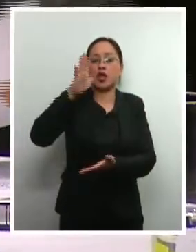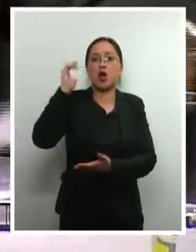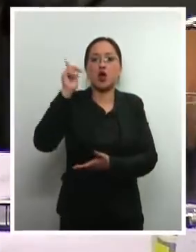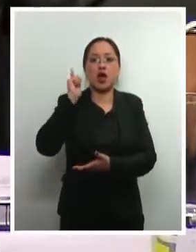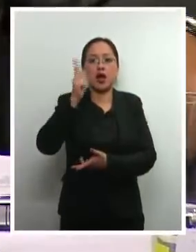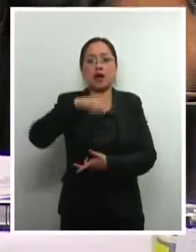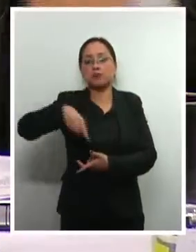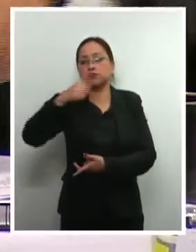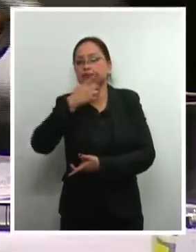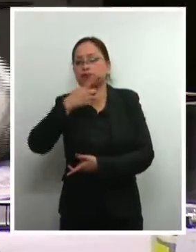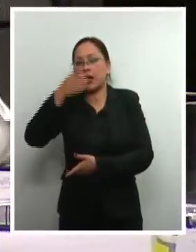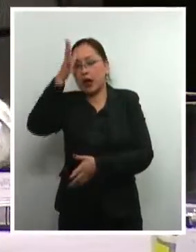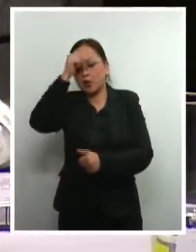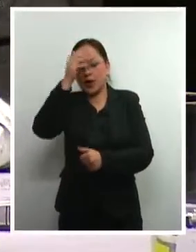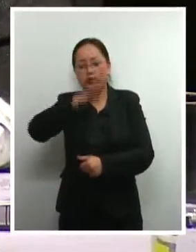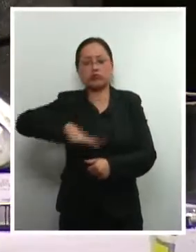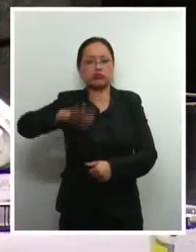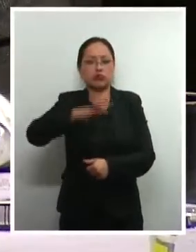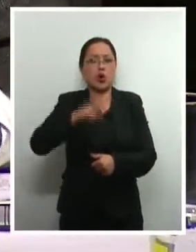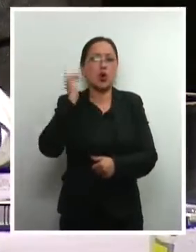calificada de la Asamblea.